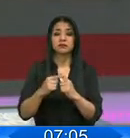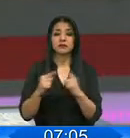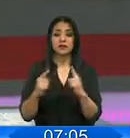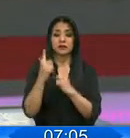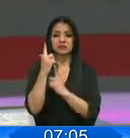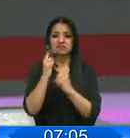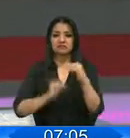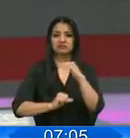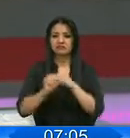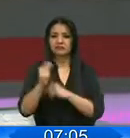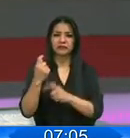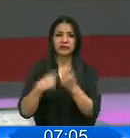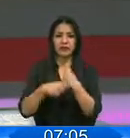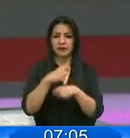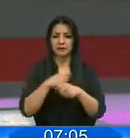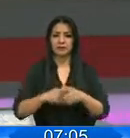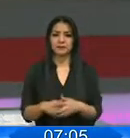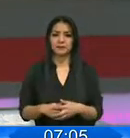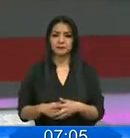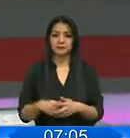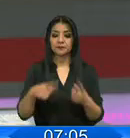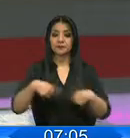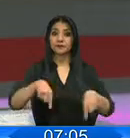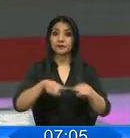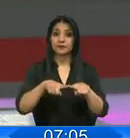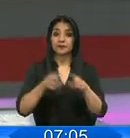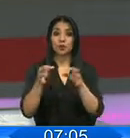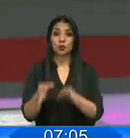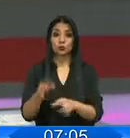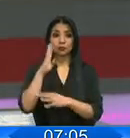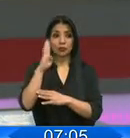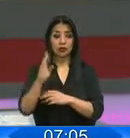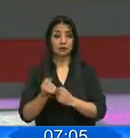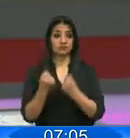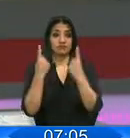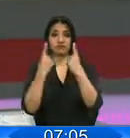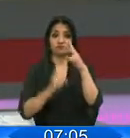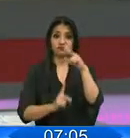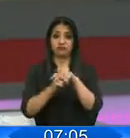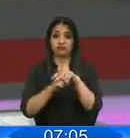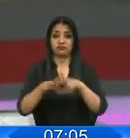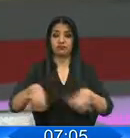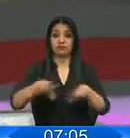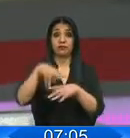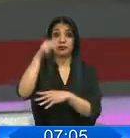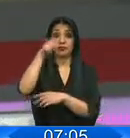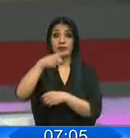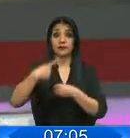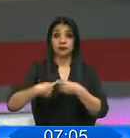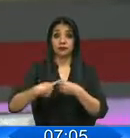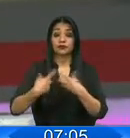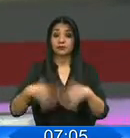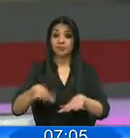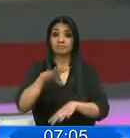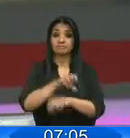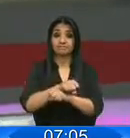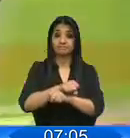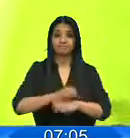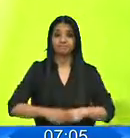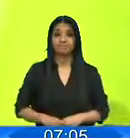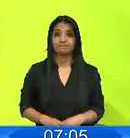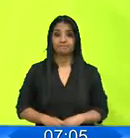municiones los sospechosos fueron sorprendidos en el norte del distrito metropolitano de quito miremos